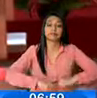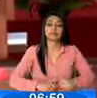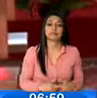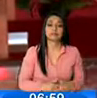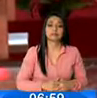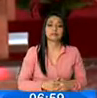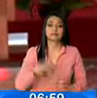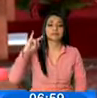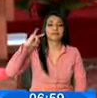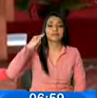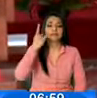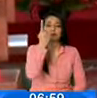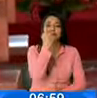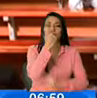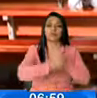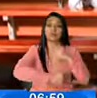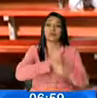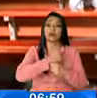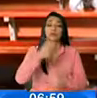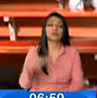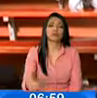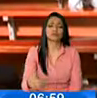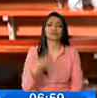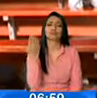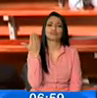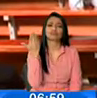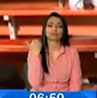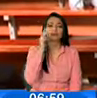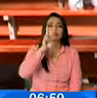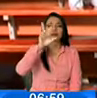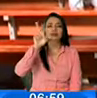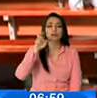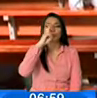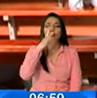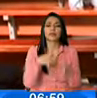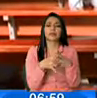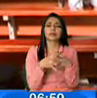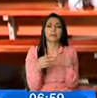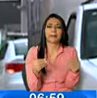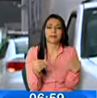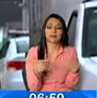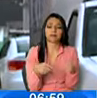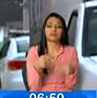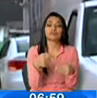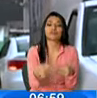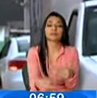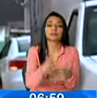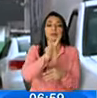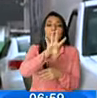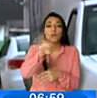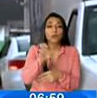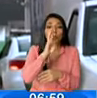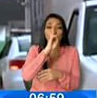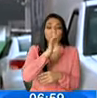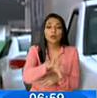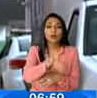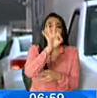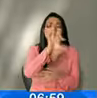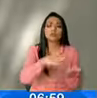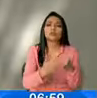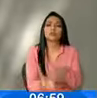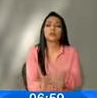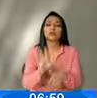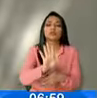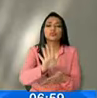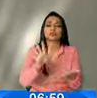de tan solo 11 años de edad desapareció un 23 de junio y la mañana del 24 fue encontrada